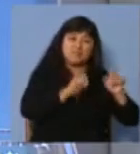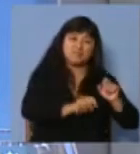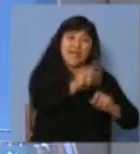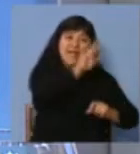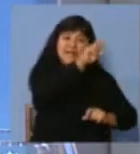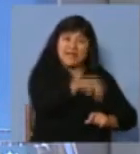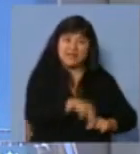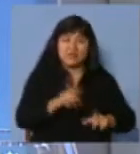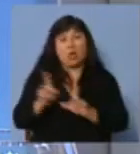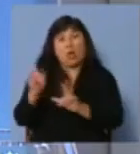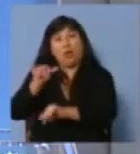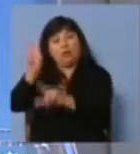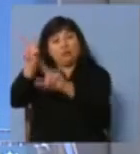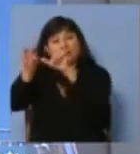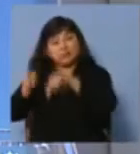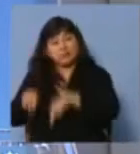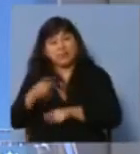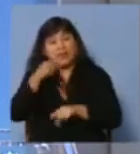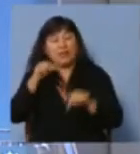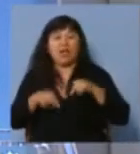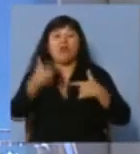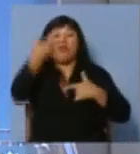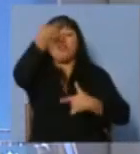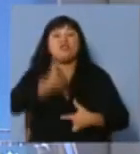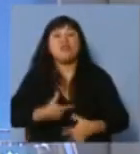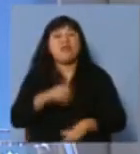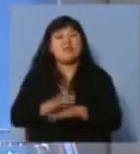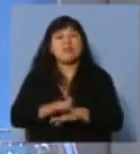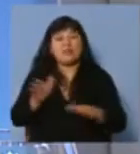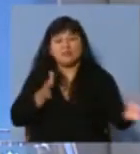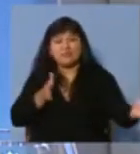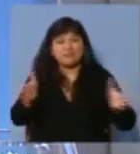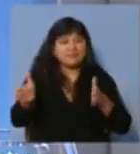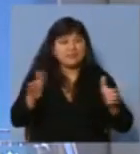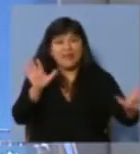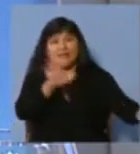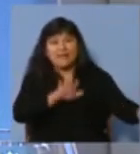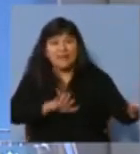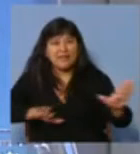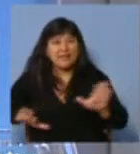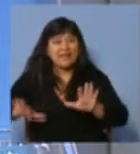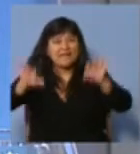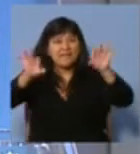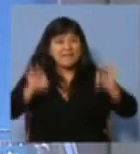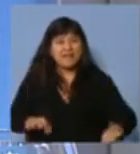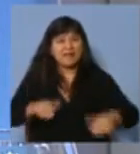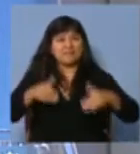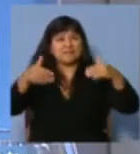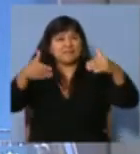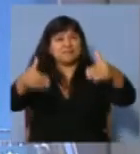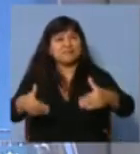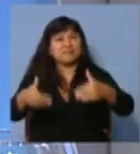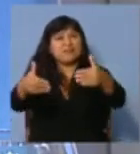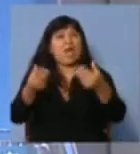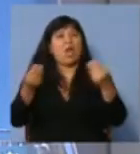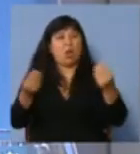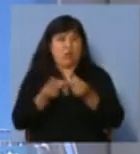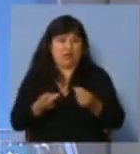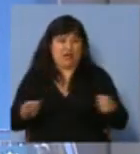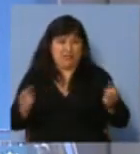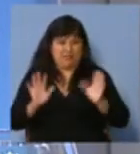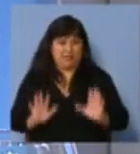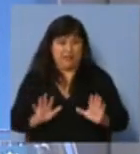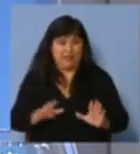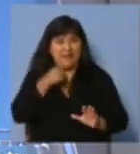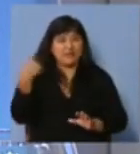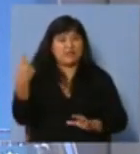garantes nosotros derechos de unos de otra parte se verá cómo termina así que lo que yo quiero aclarar